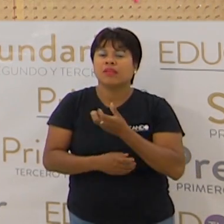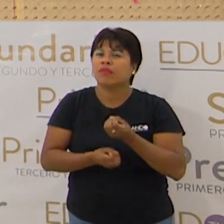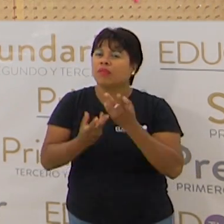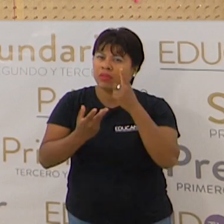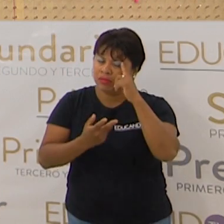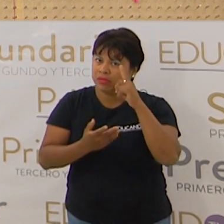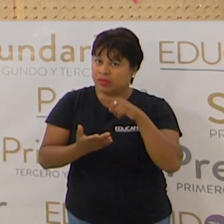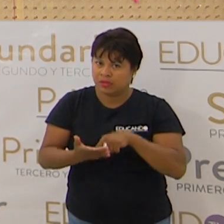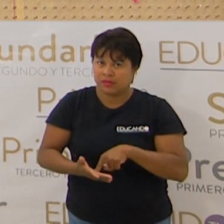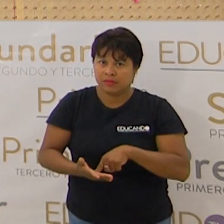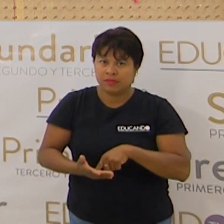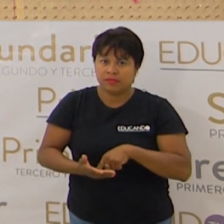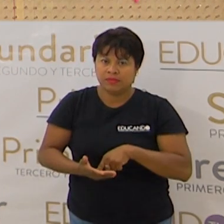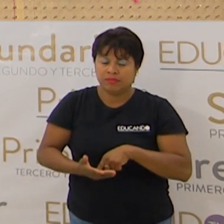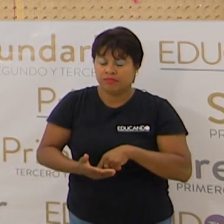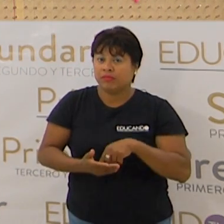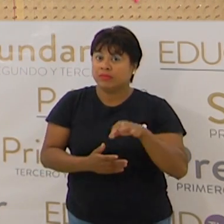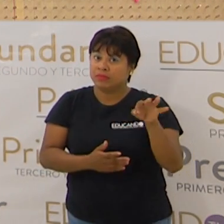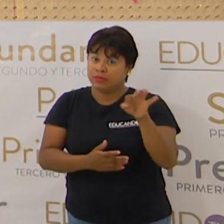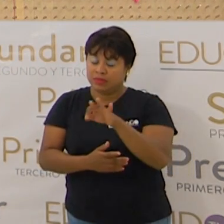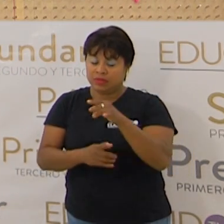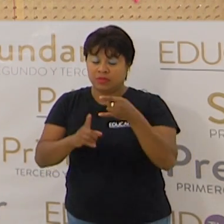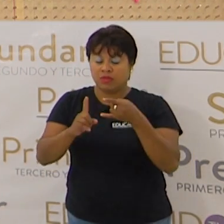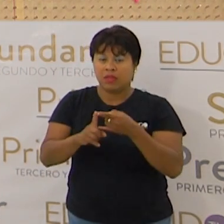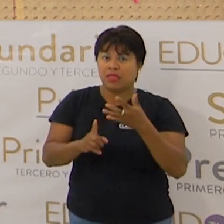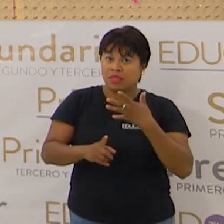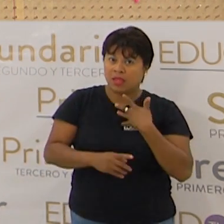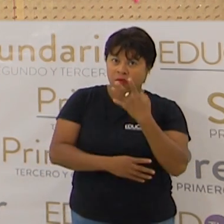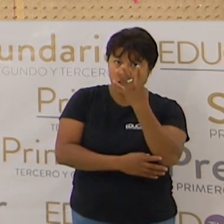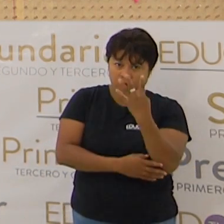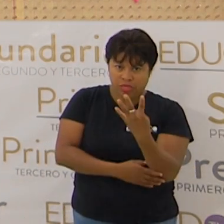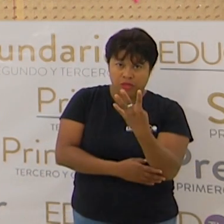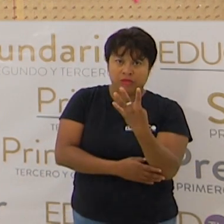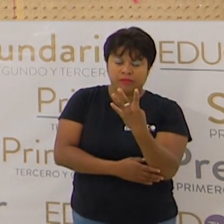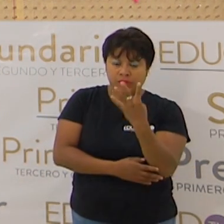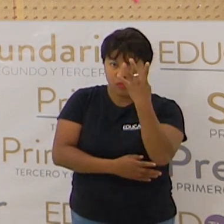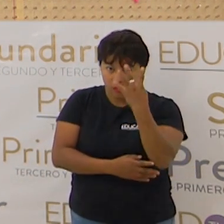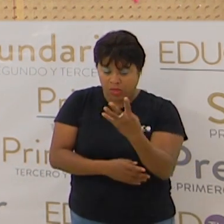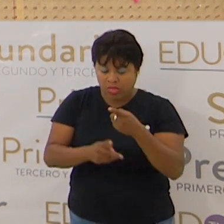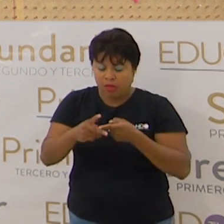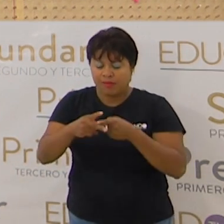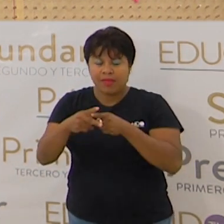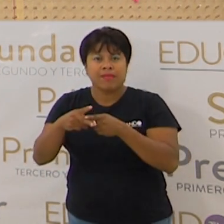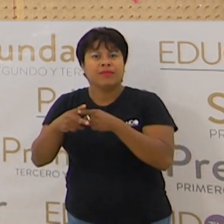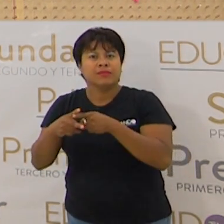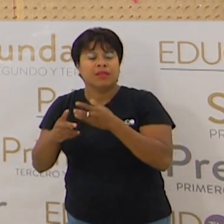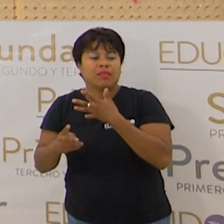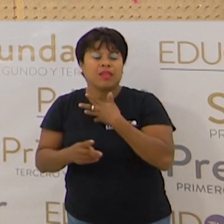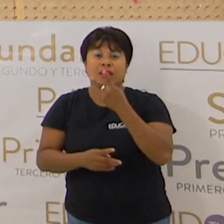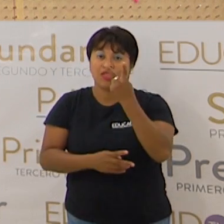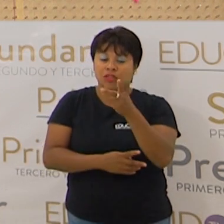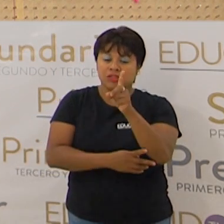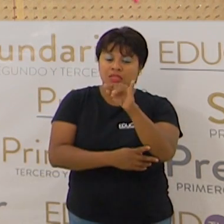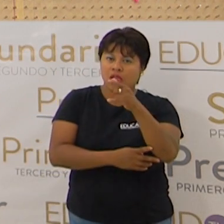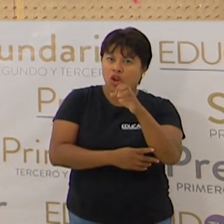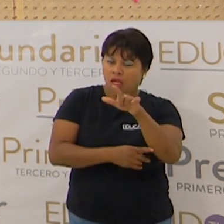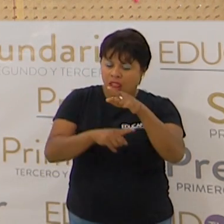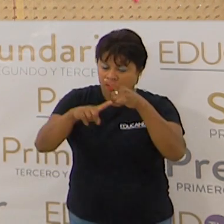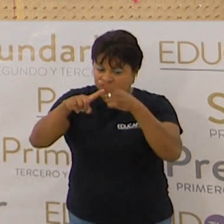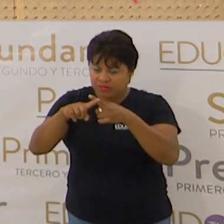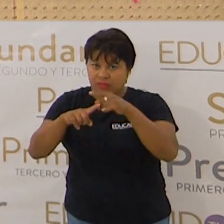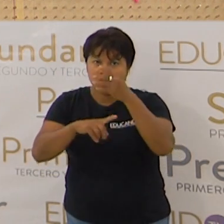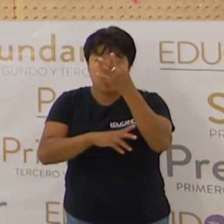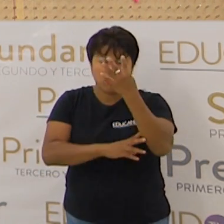tenga? Si el cuadrado tiene 4 lados, tiene 4 vértices, tiene 2 diagonales y